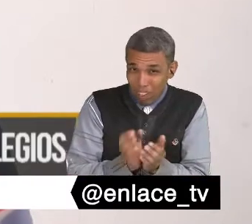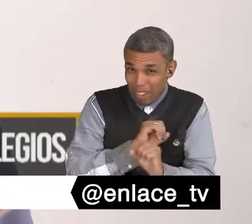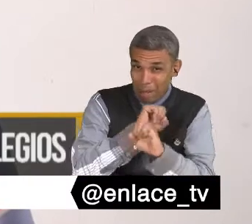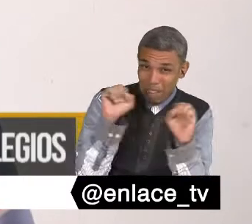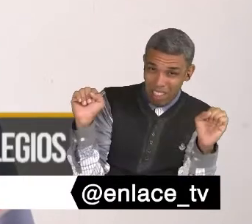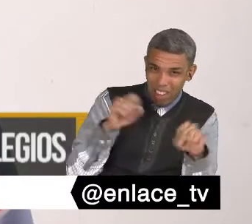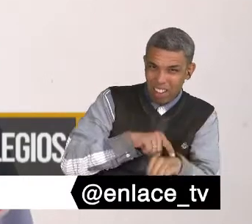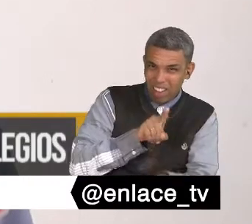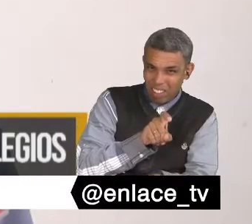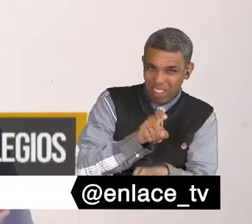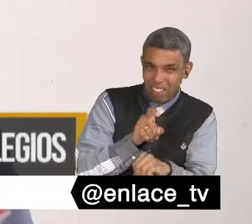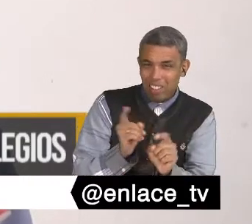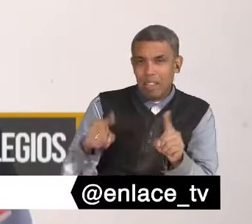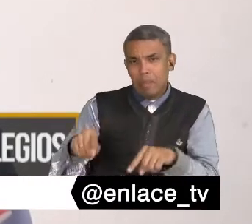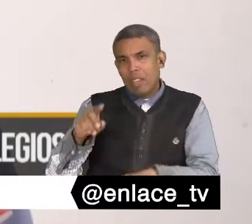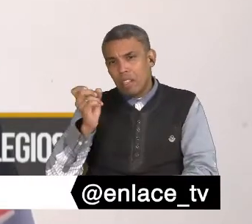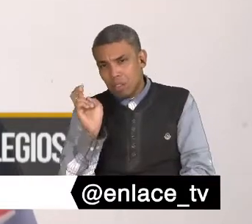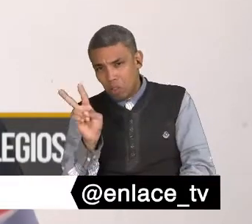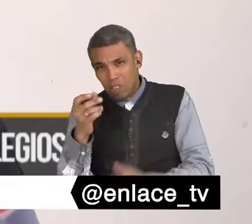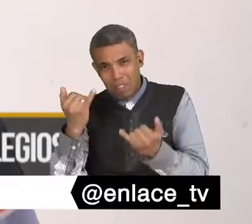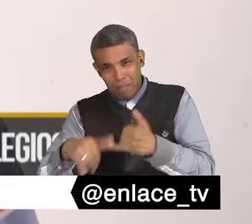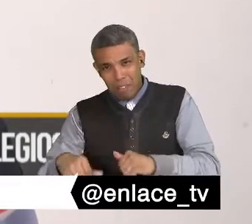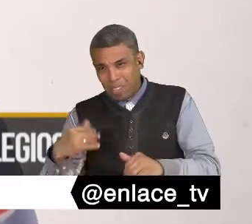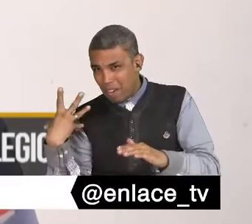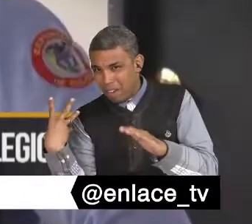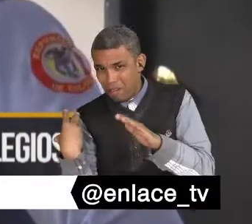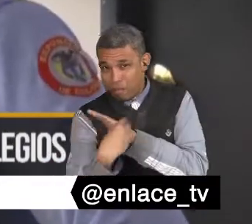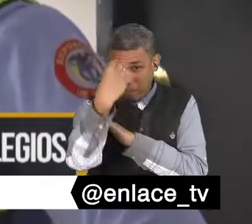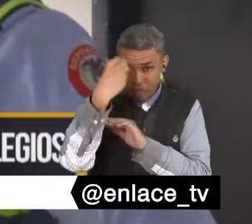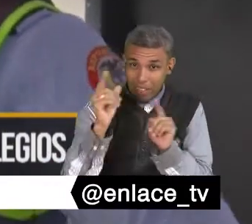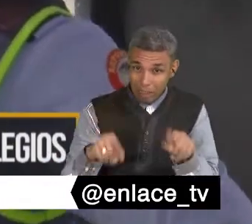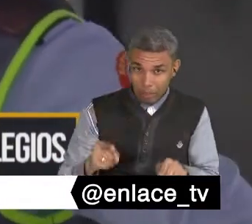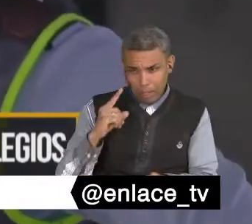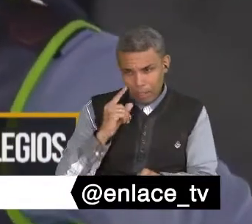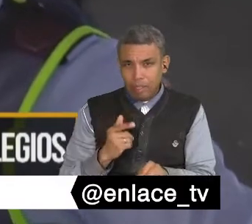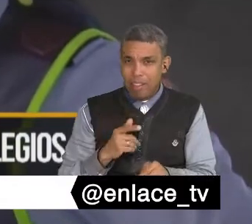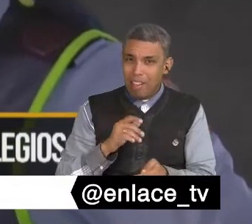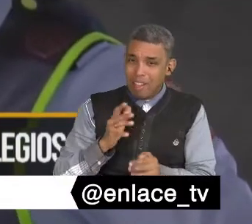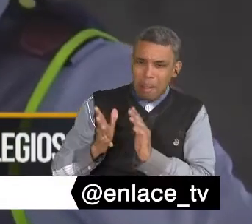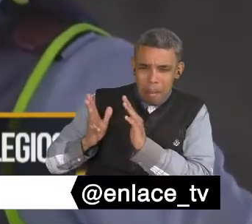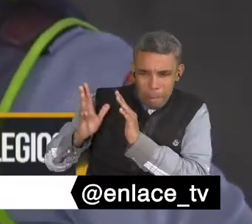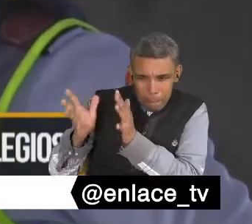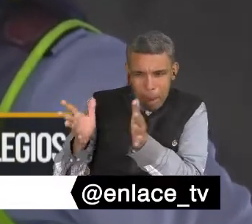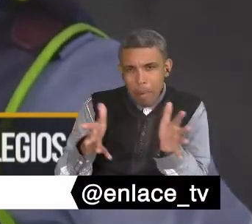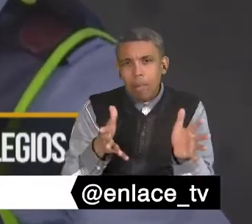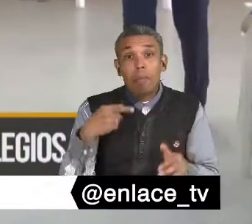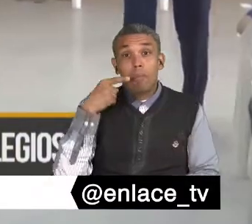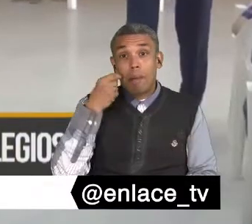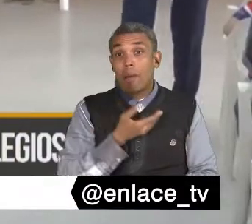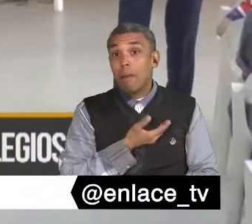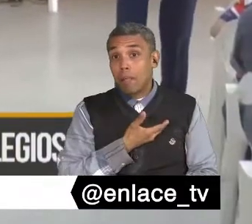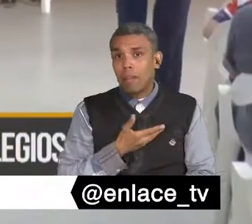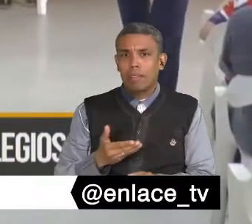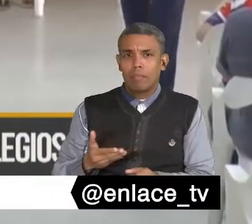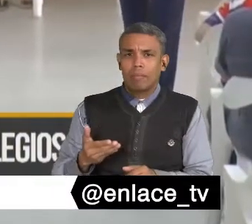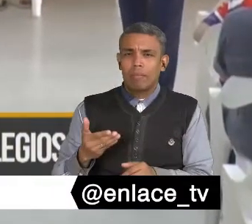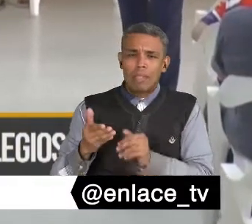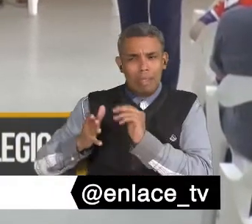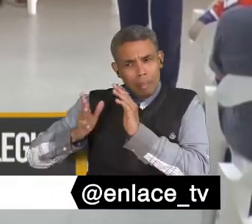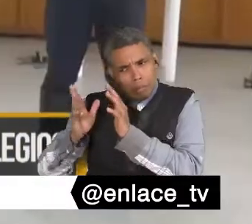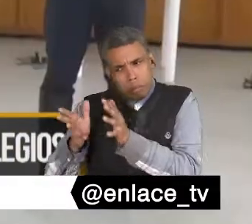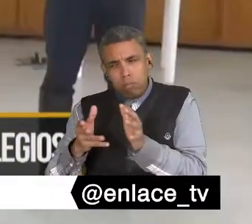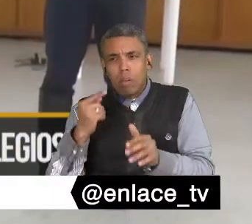una campaña de capacitación a los padres de familia para que respeten las normas al momento de llevar a sus hijos